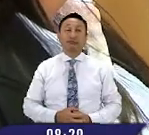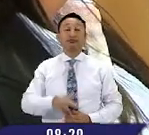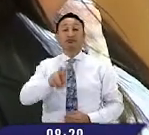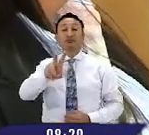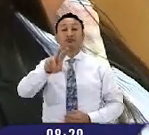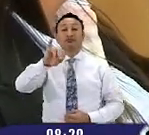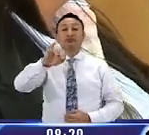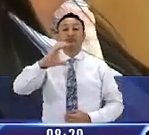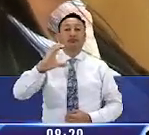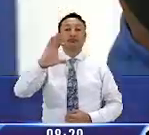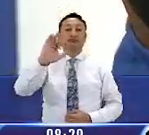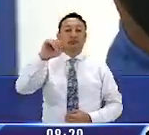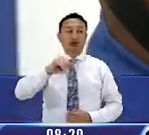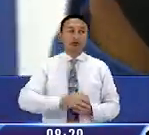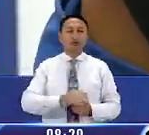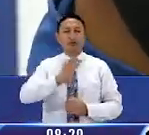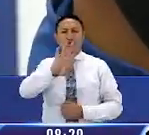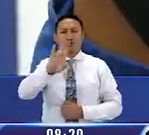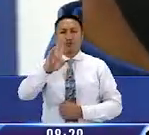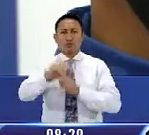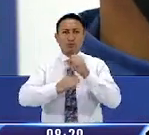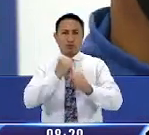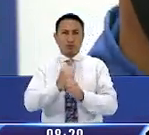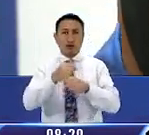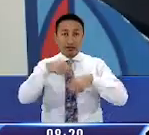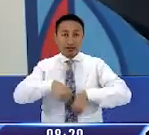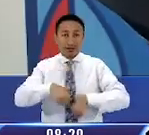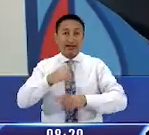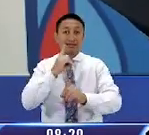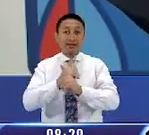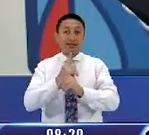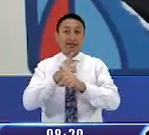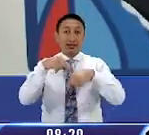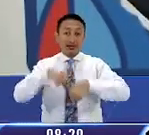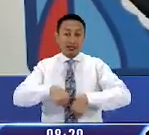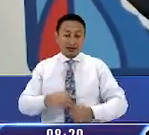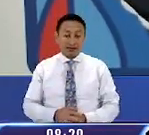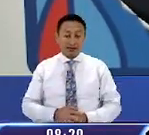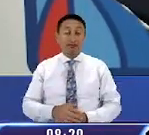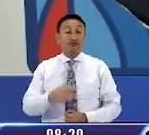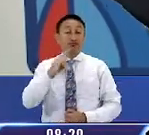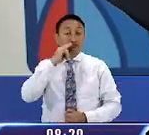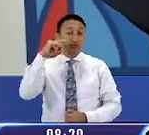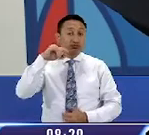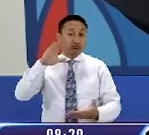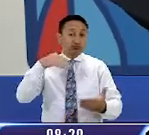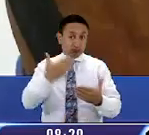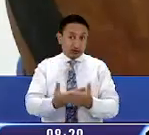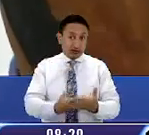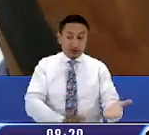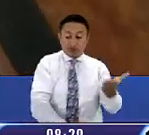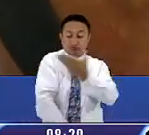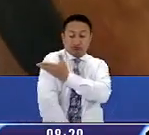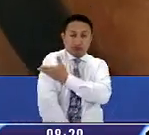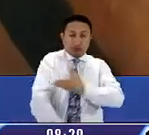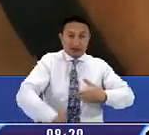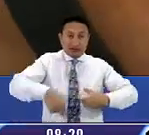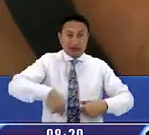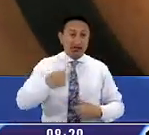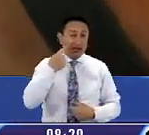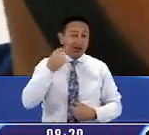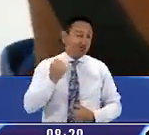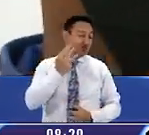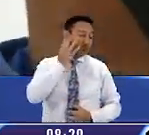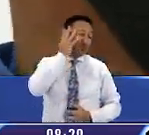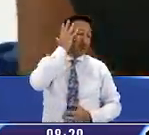Chamorro, de 47 años, tiene una discapacidad física. Tras un accidente cuando niño, perdió su brazo derecho y sufrió múltiples